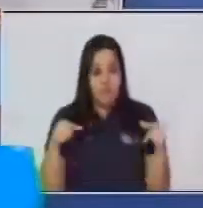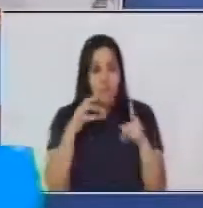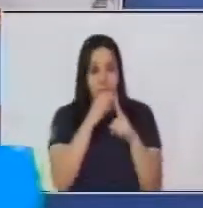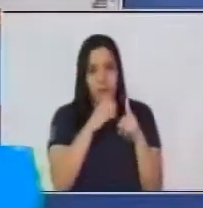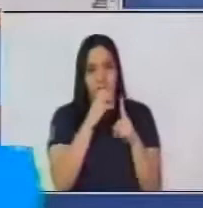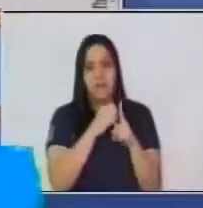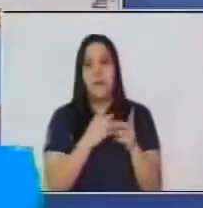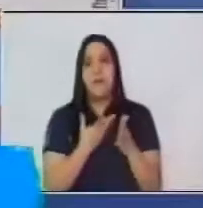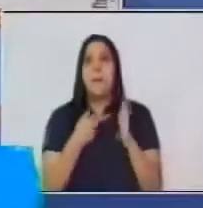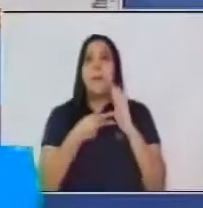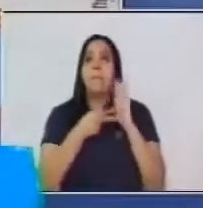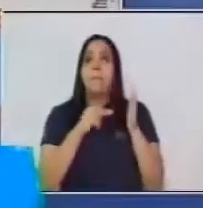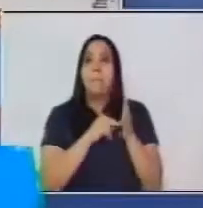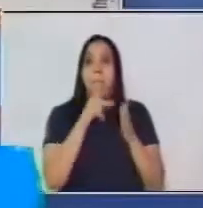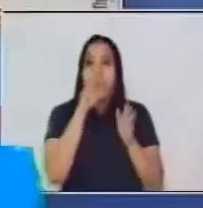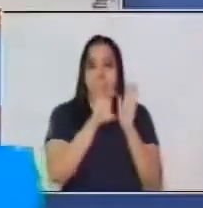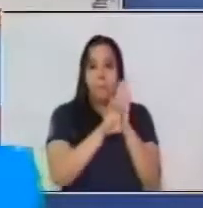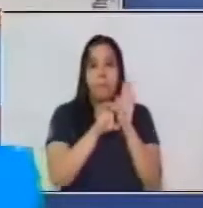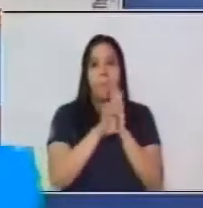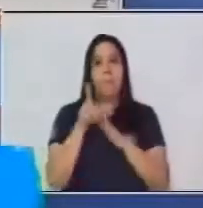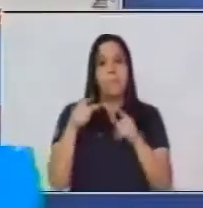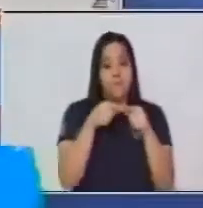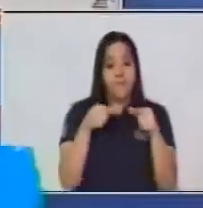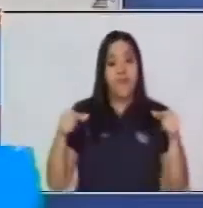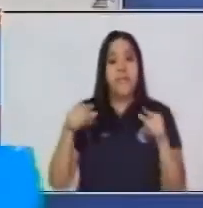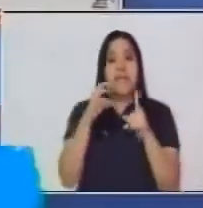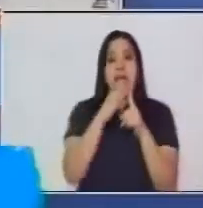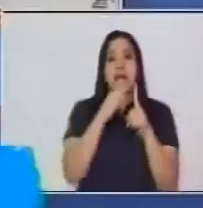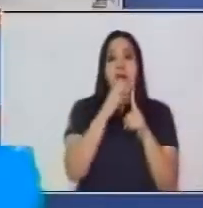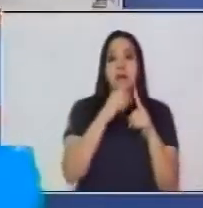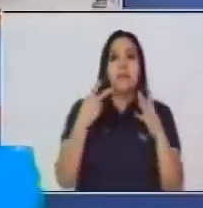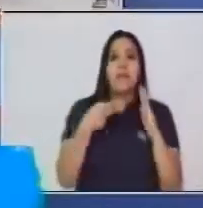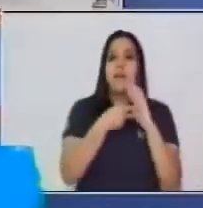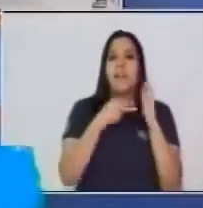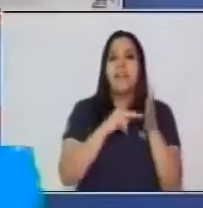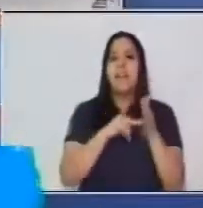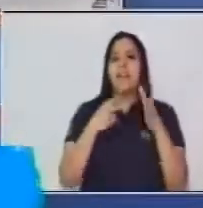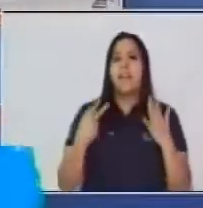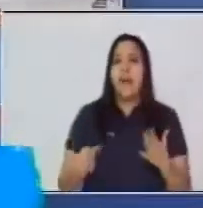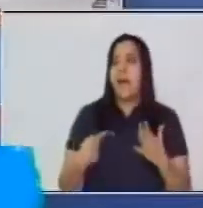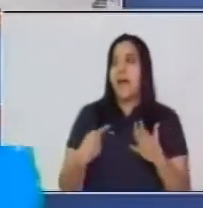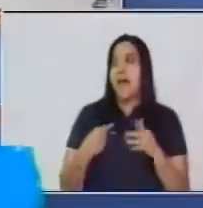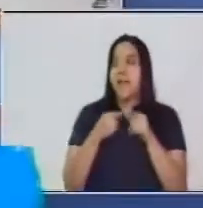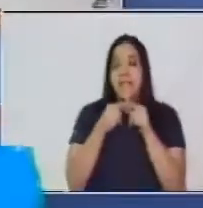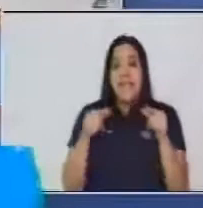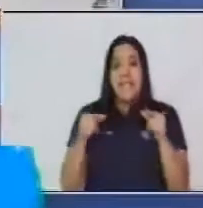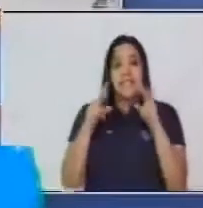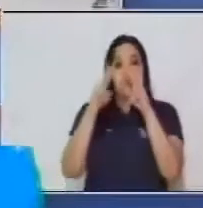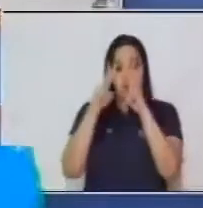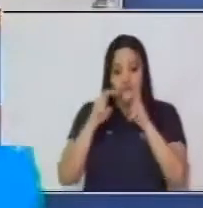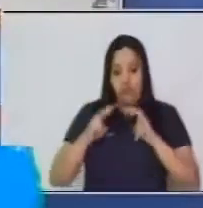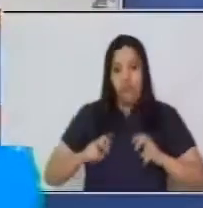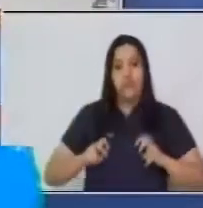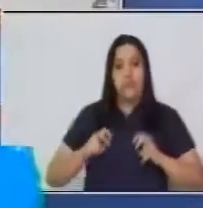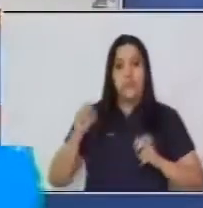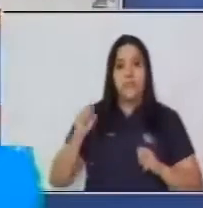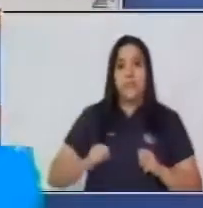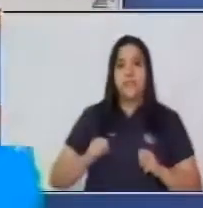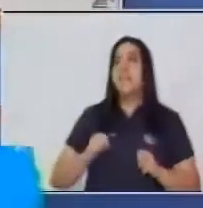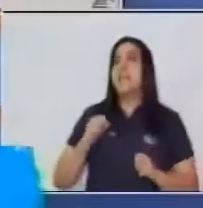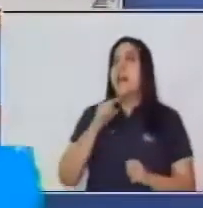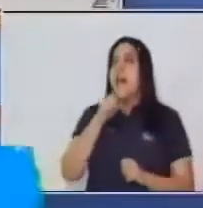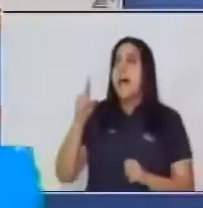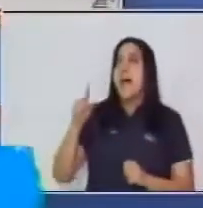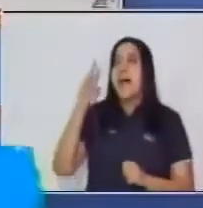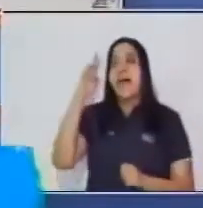tira cómica. Primero, la tira cómica es un relato por medio de imágenes. ¿Y qué es un relato? Recordando